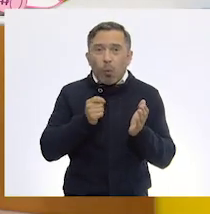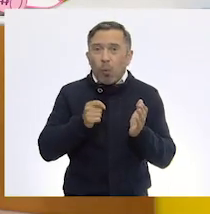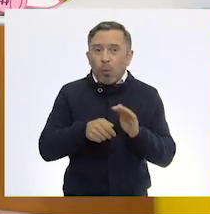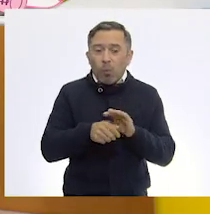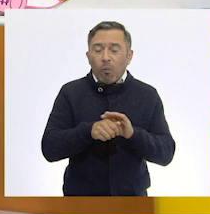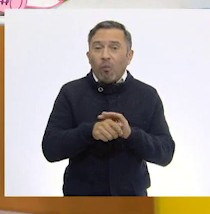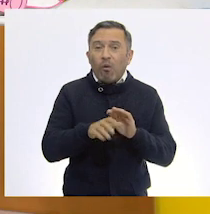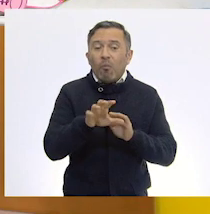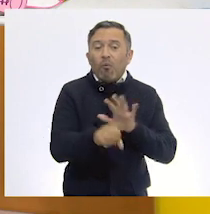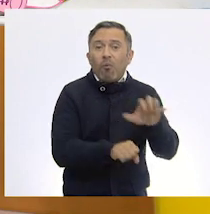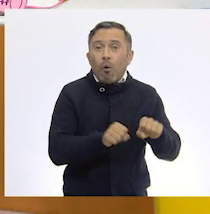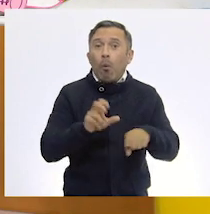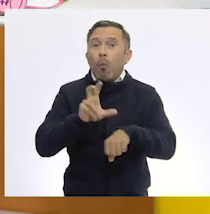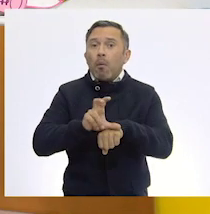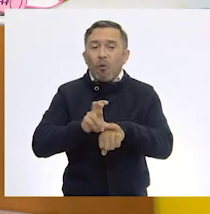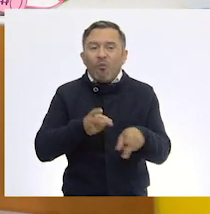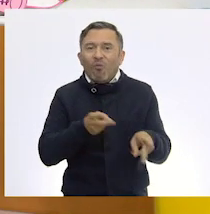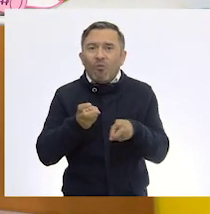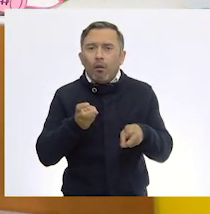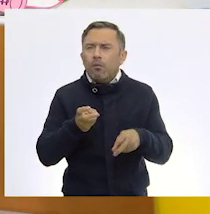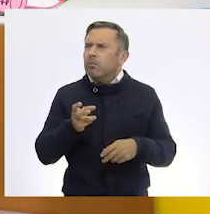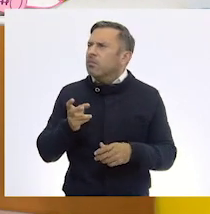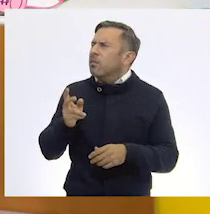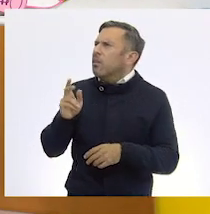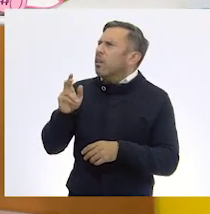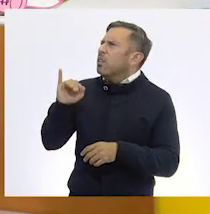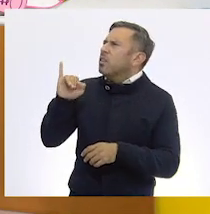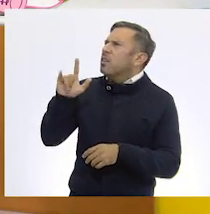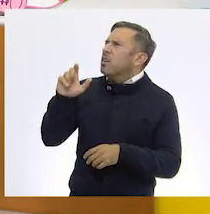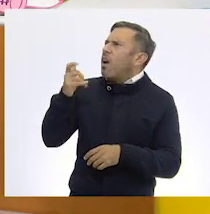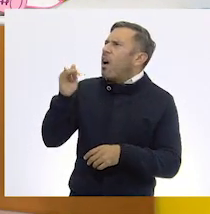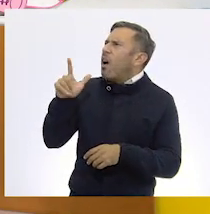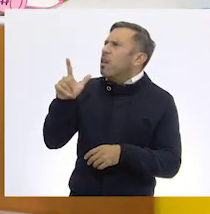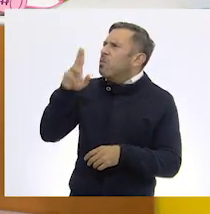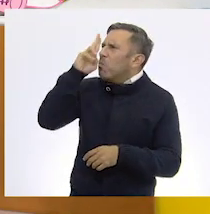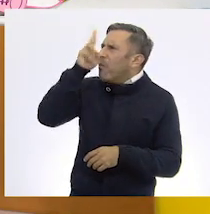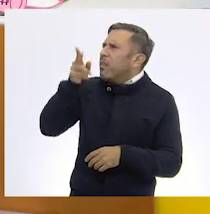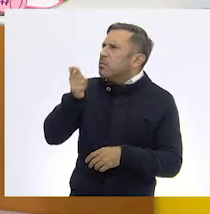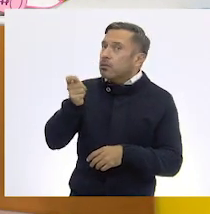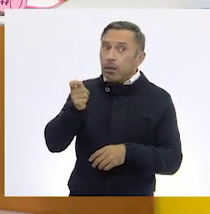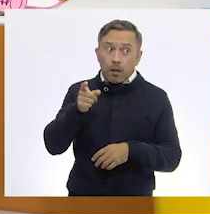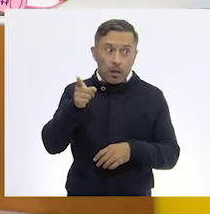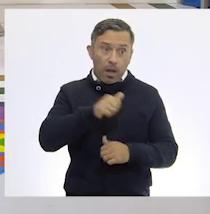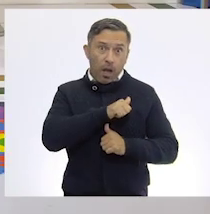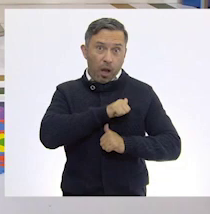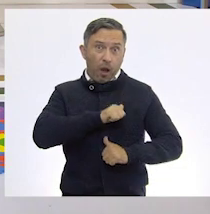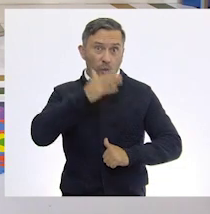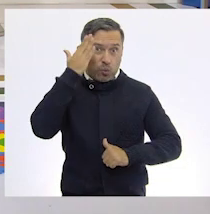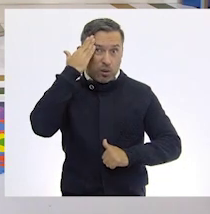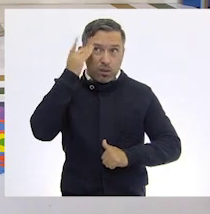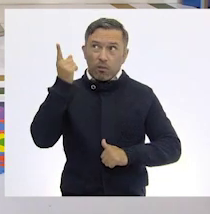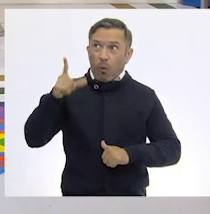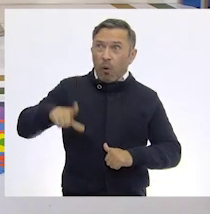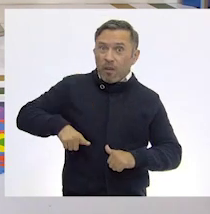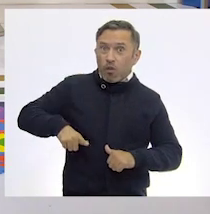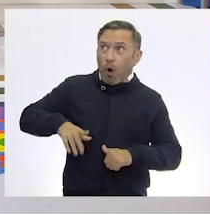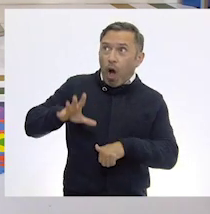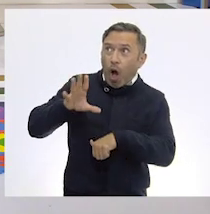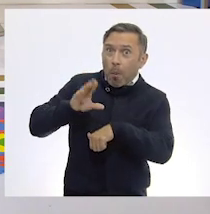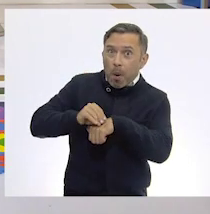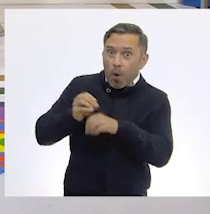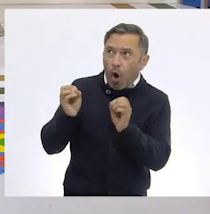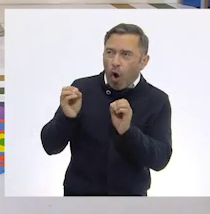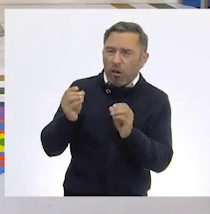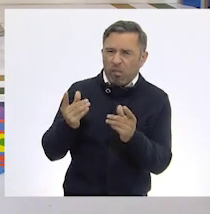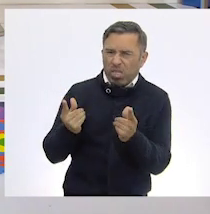hacen, Panchito, sin el permiso de las autoridades competentes. ¡Ay, eso es grave! Es muy grave,